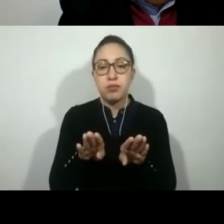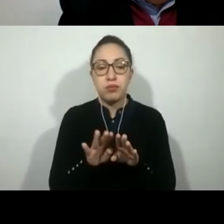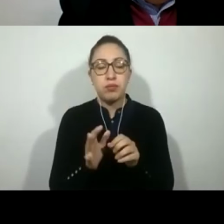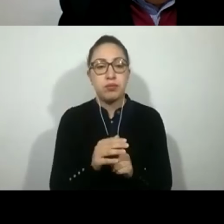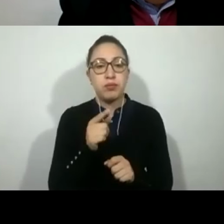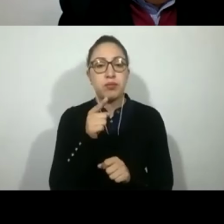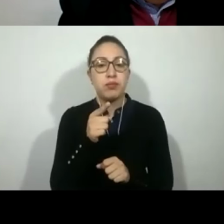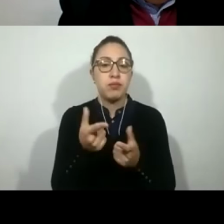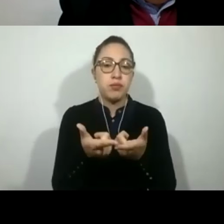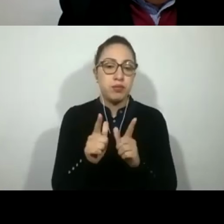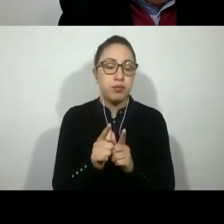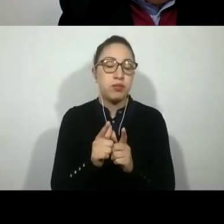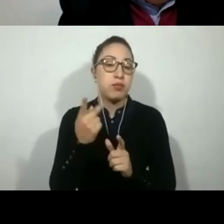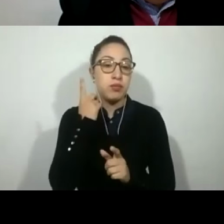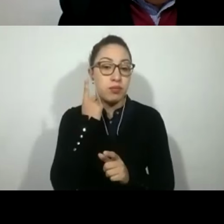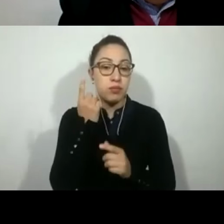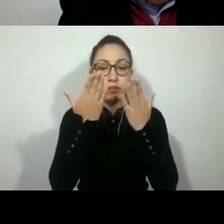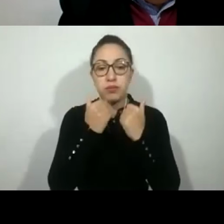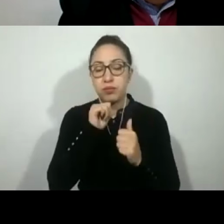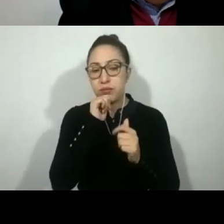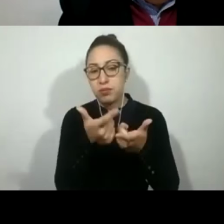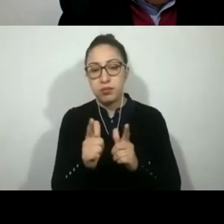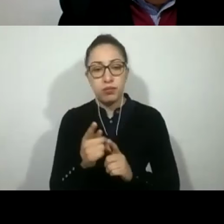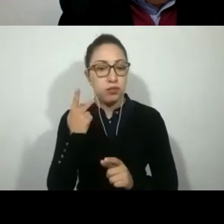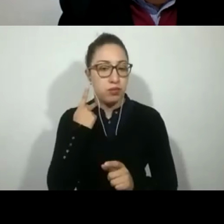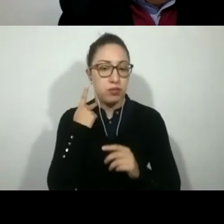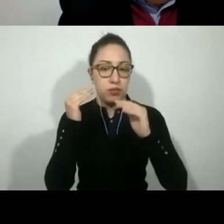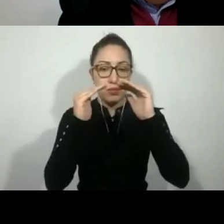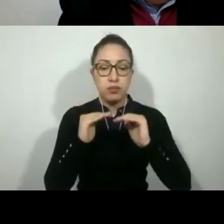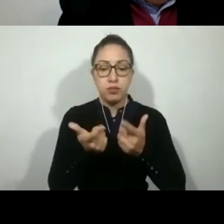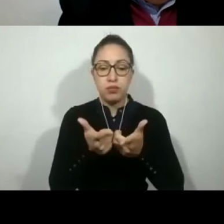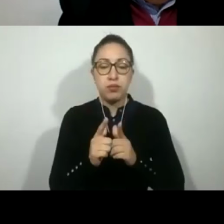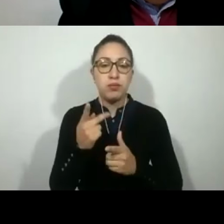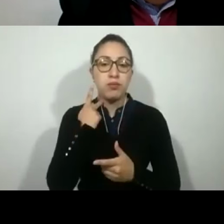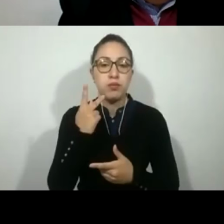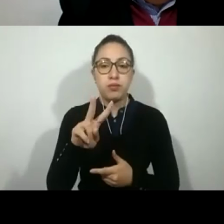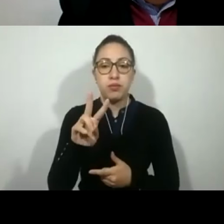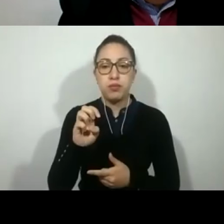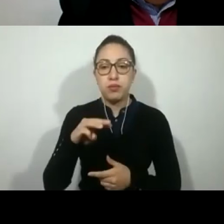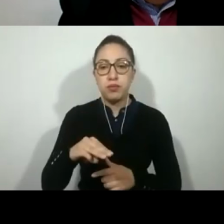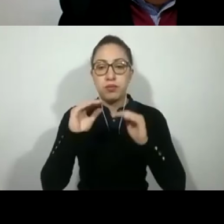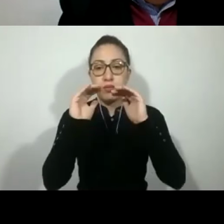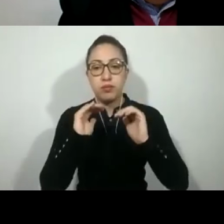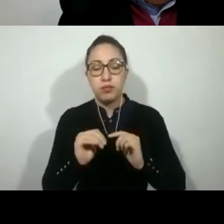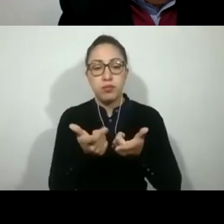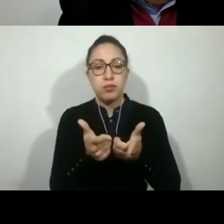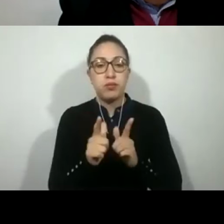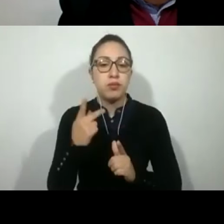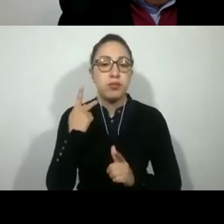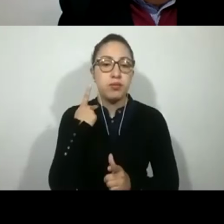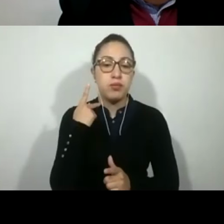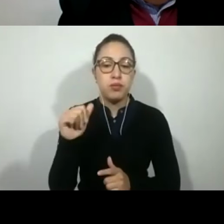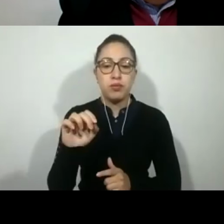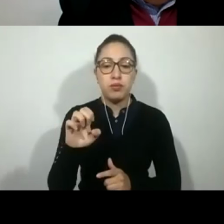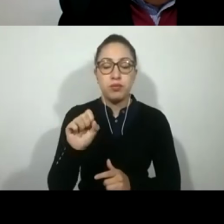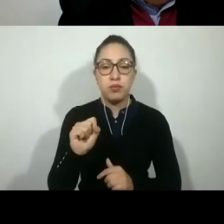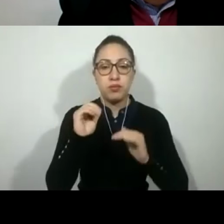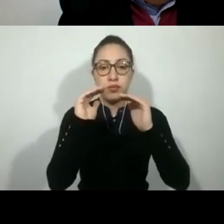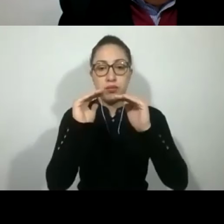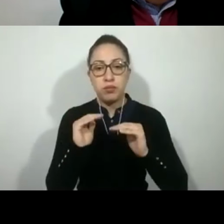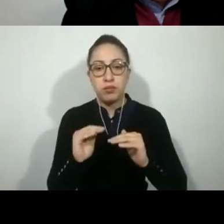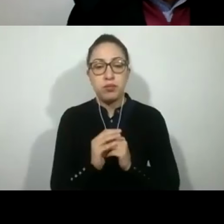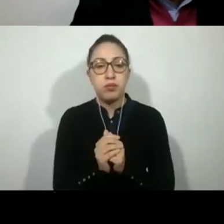o diputado sin partido, Partido Verde Ecologista, Asociación Parlamentaria Encuentro Social,